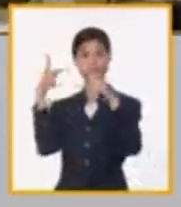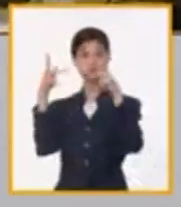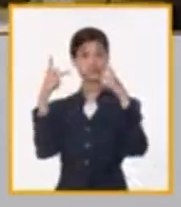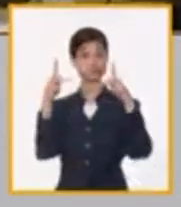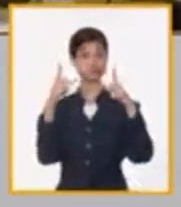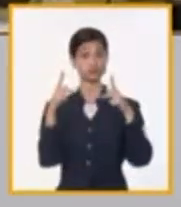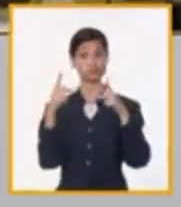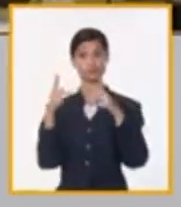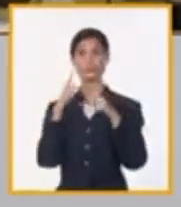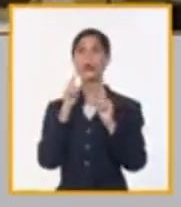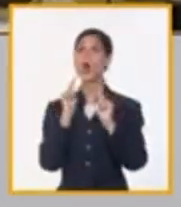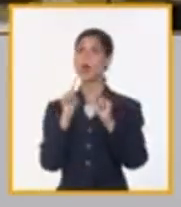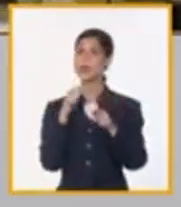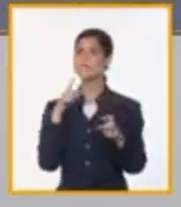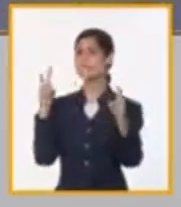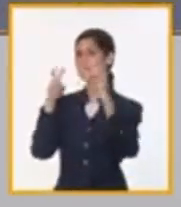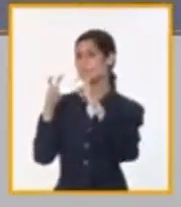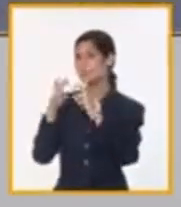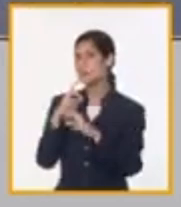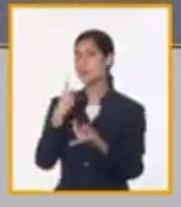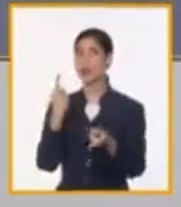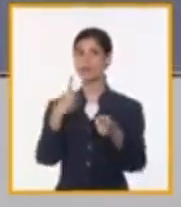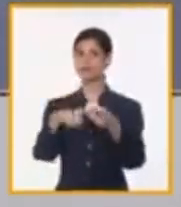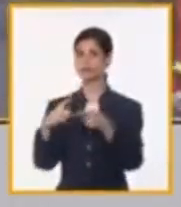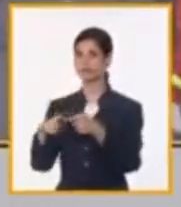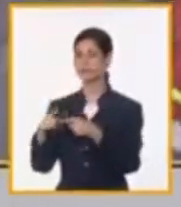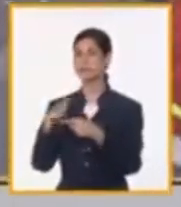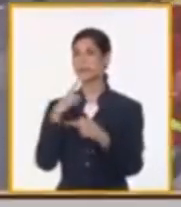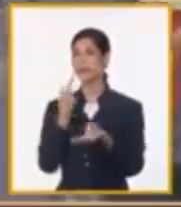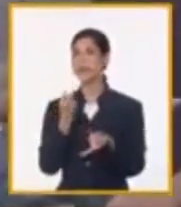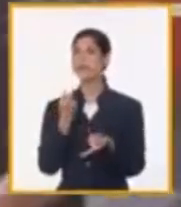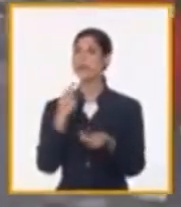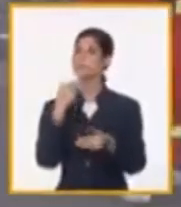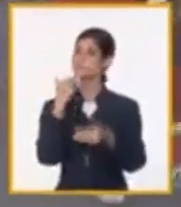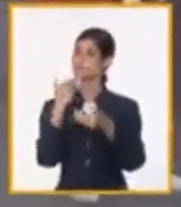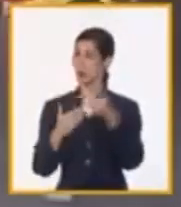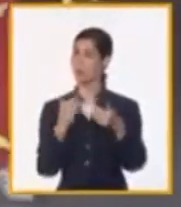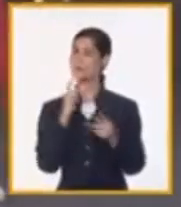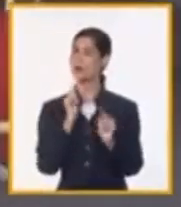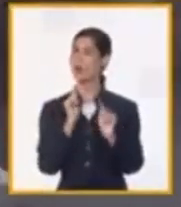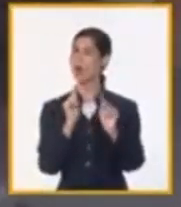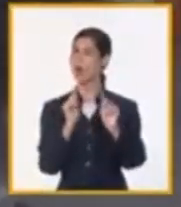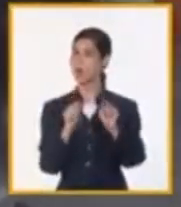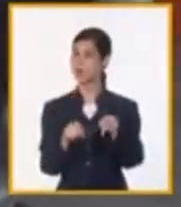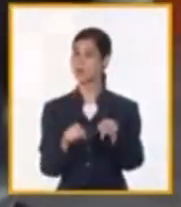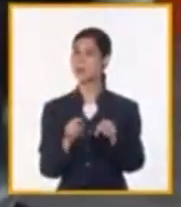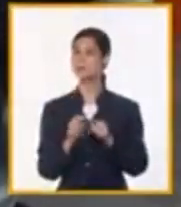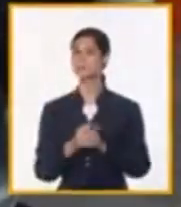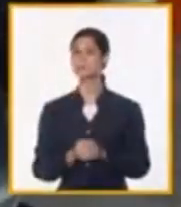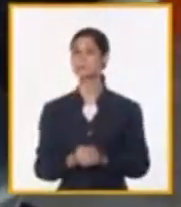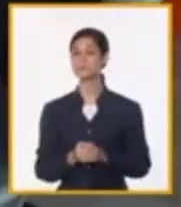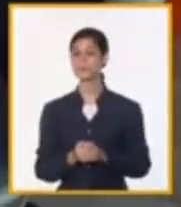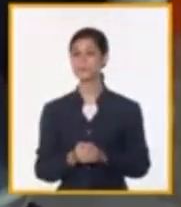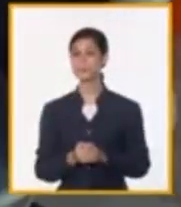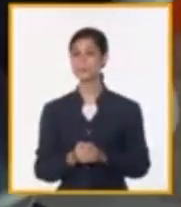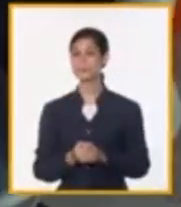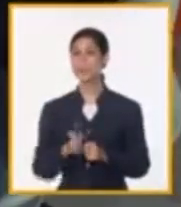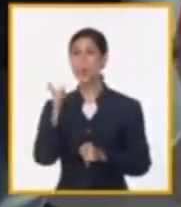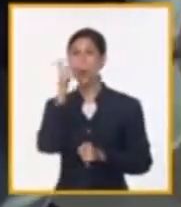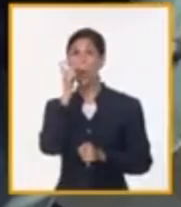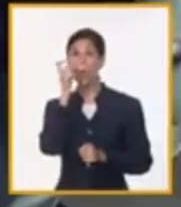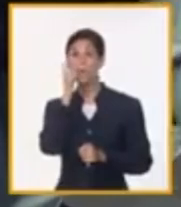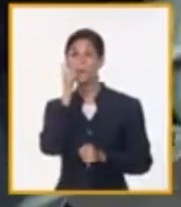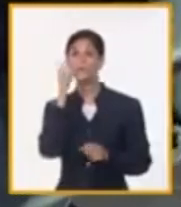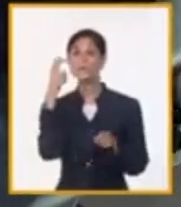del problema como tal era Vocero del frente popular para la liberación de Palestina se llama llama basán AB